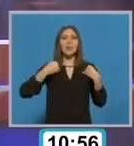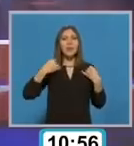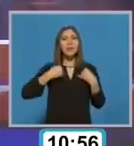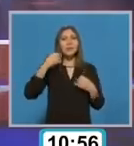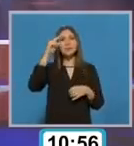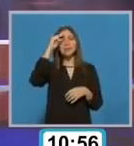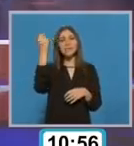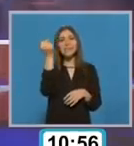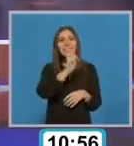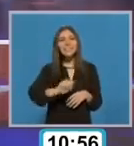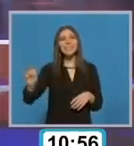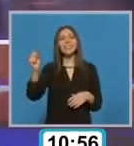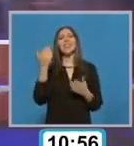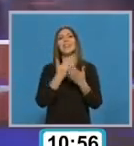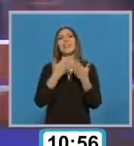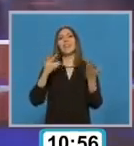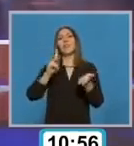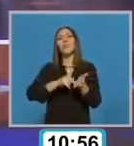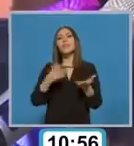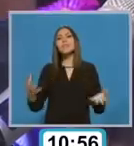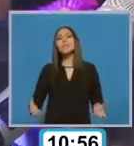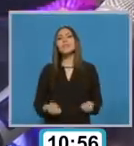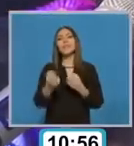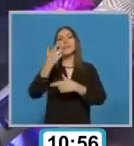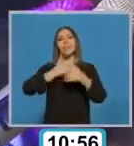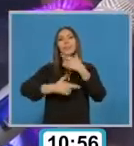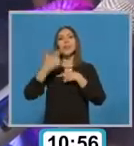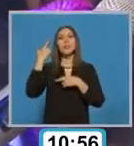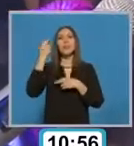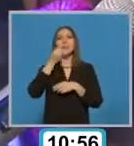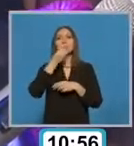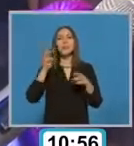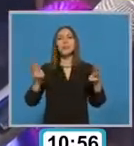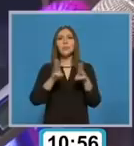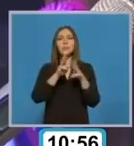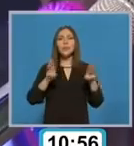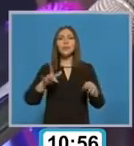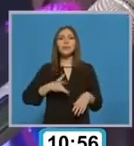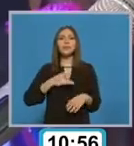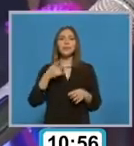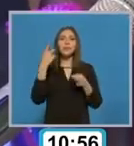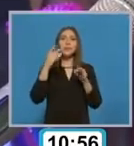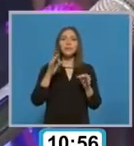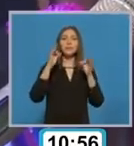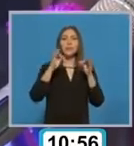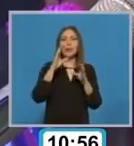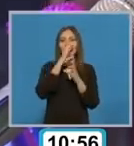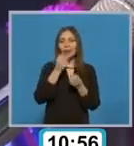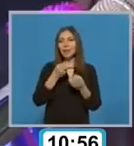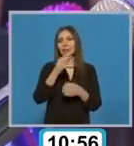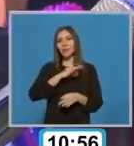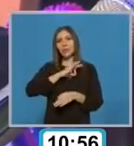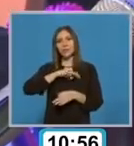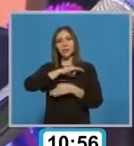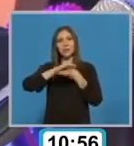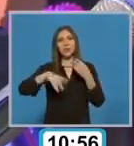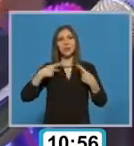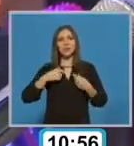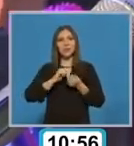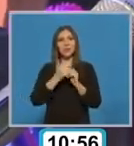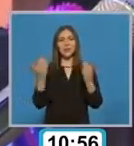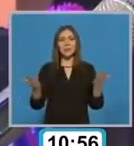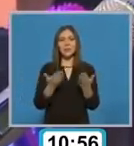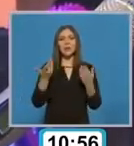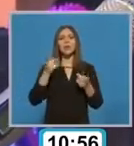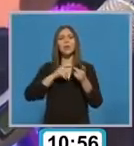talentosos, pues ahora sí que rescaten estos temas, Sí. los hagan propios y pues pongan a bailar a todo el público. ¿Dónde